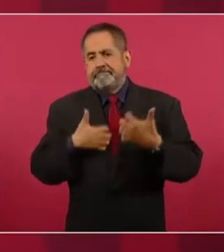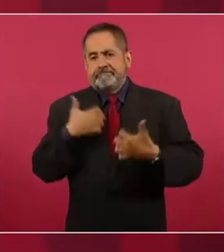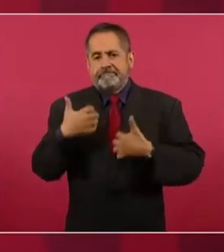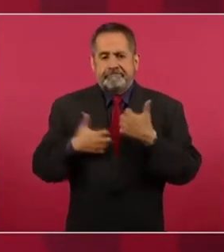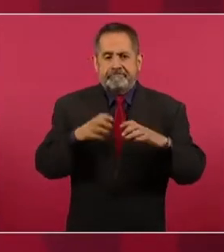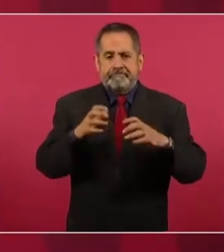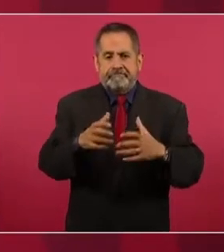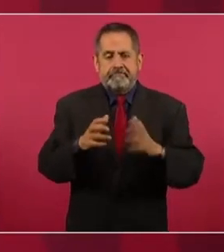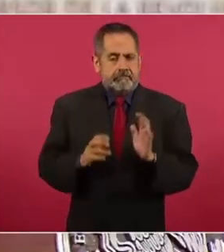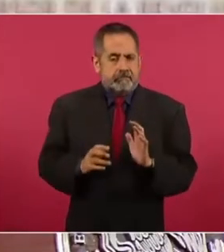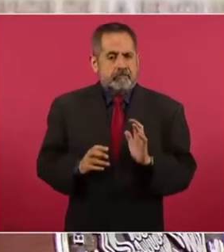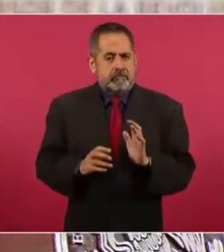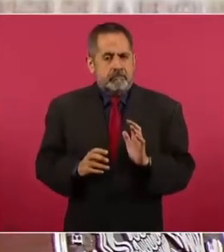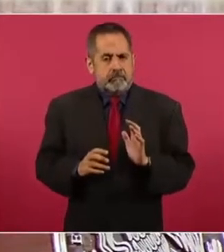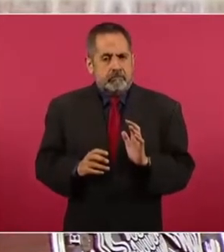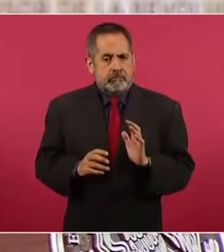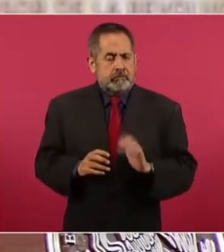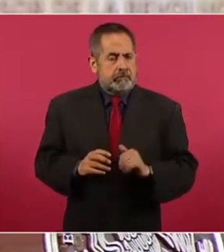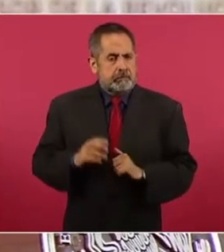que quiero